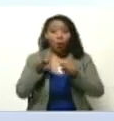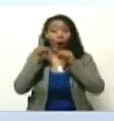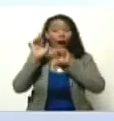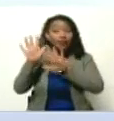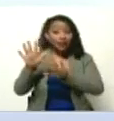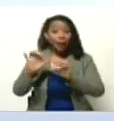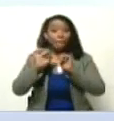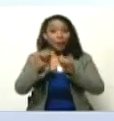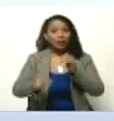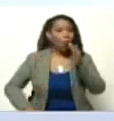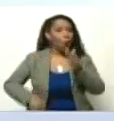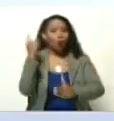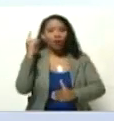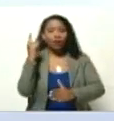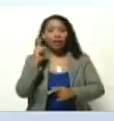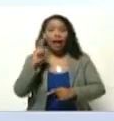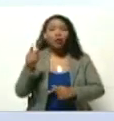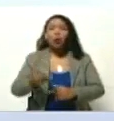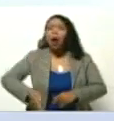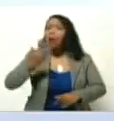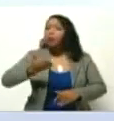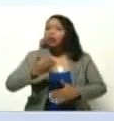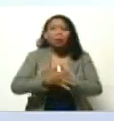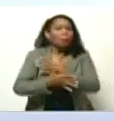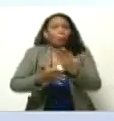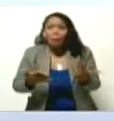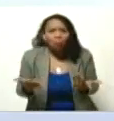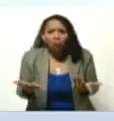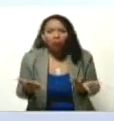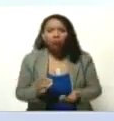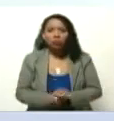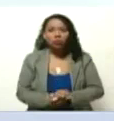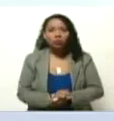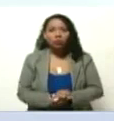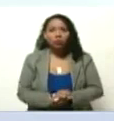Mira, lo más importante de esto es que